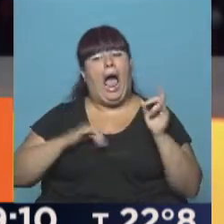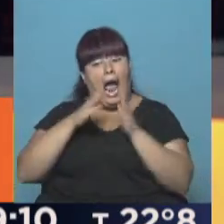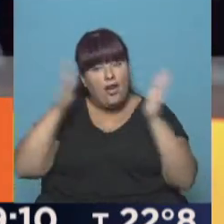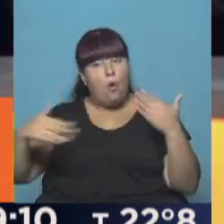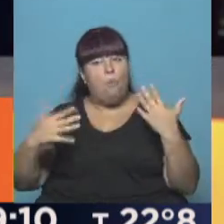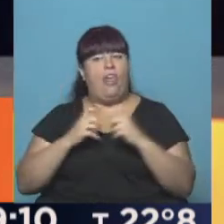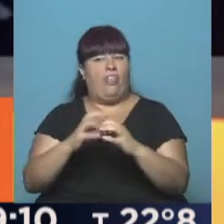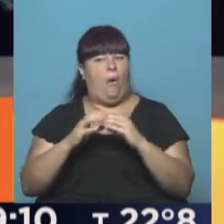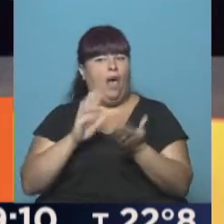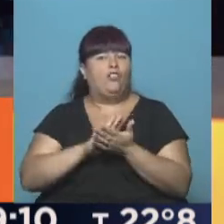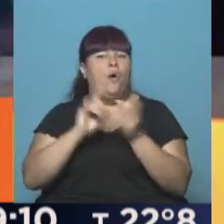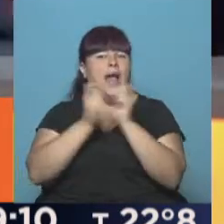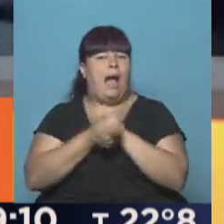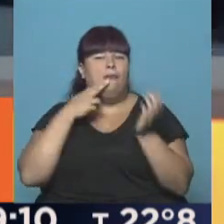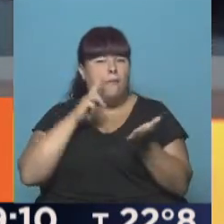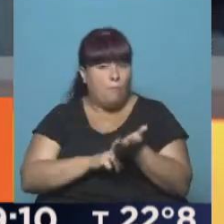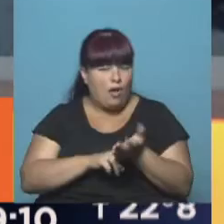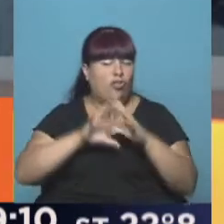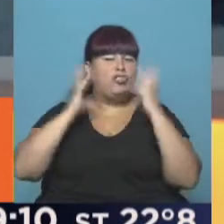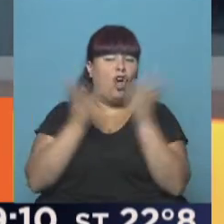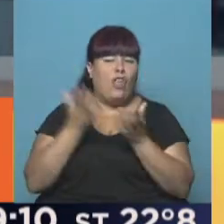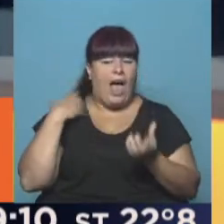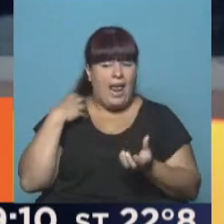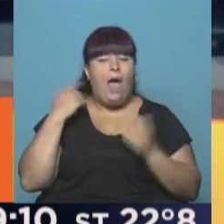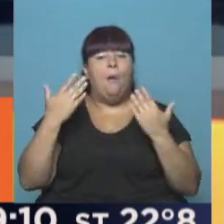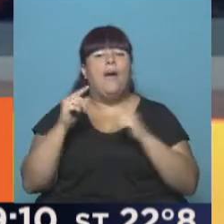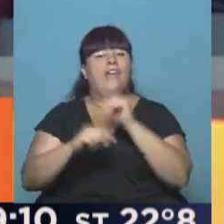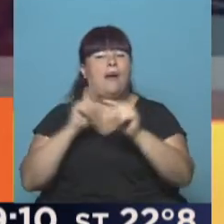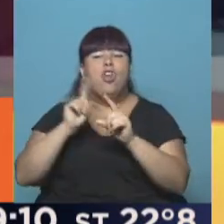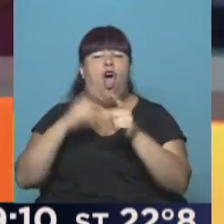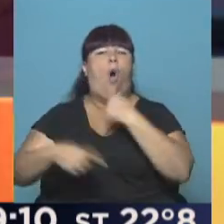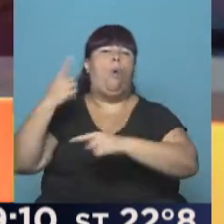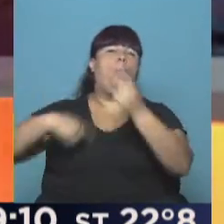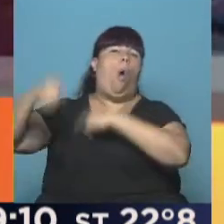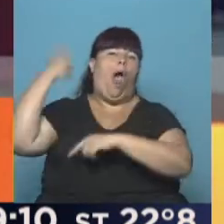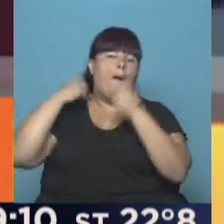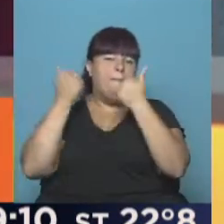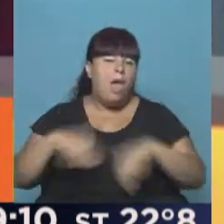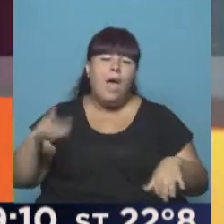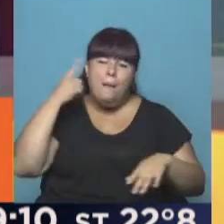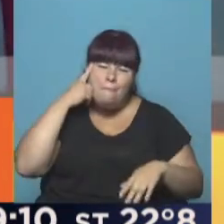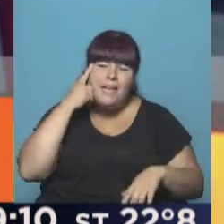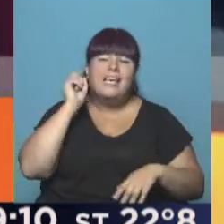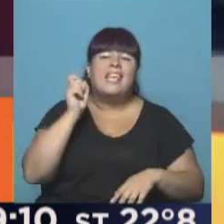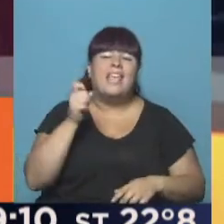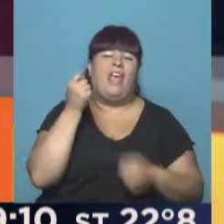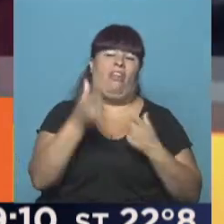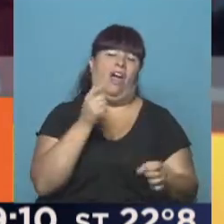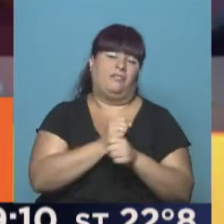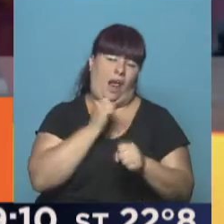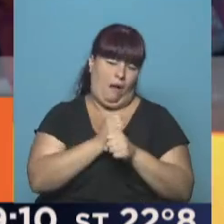podamos discutir una reforma impositiva total y te digo que sea progresiva que no sea regresiva que tenga en cuenta a quienes generan empleo